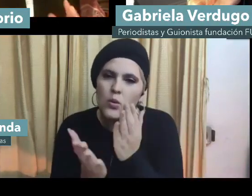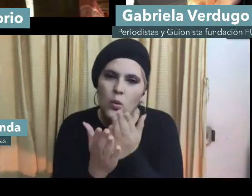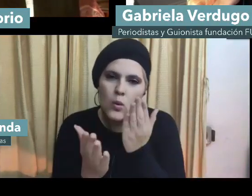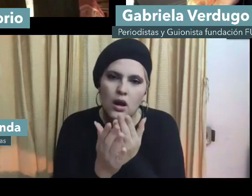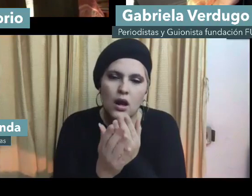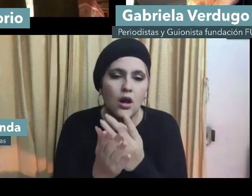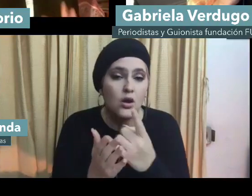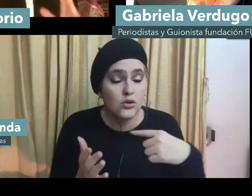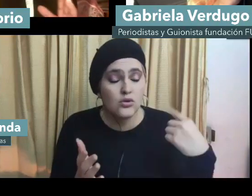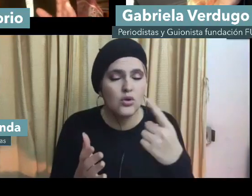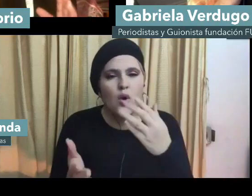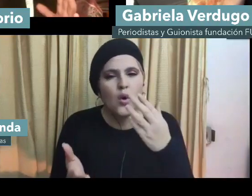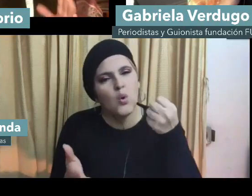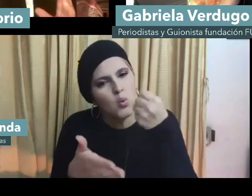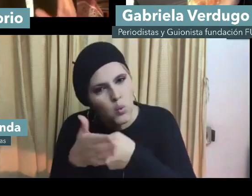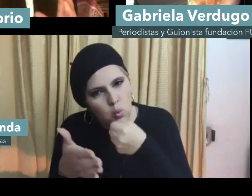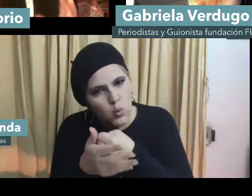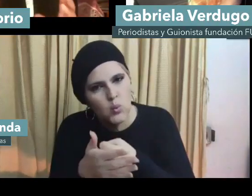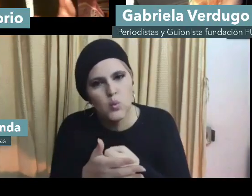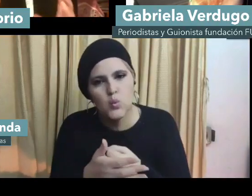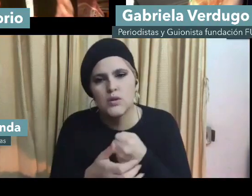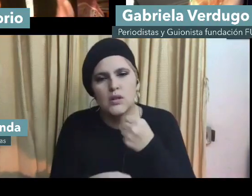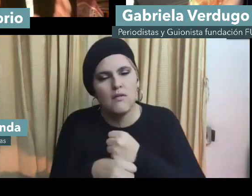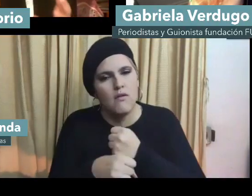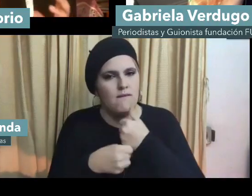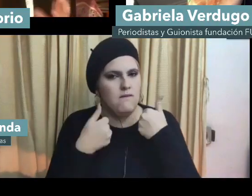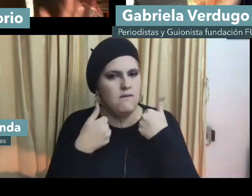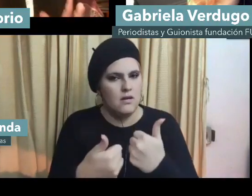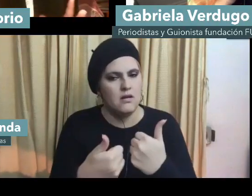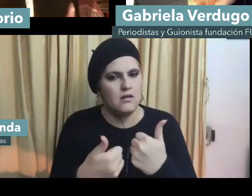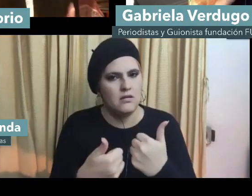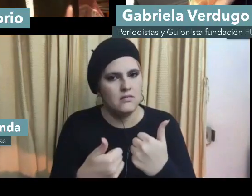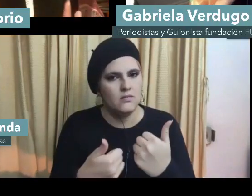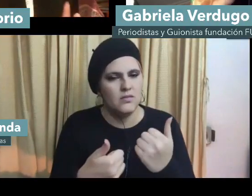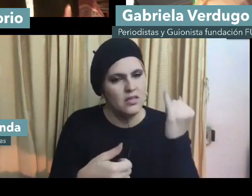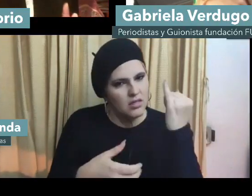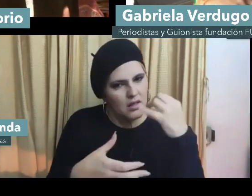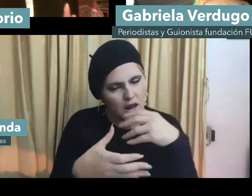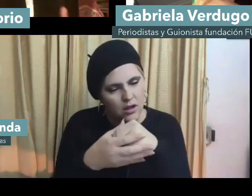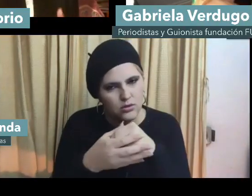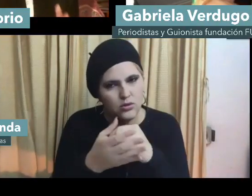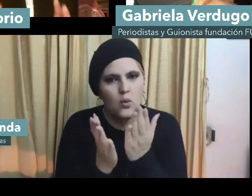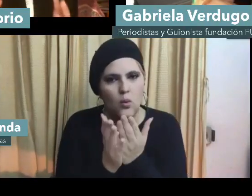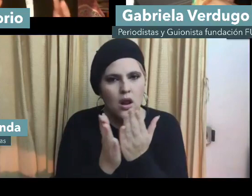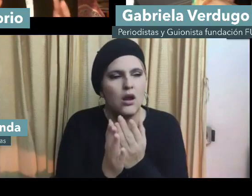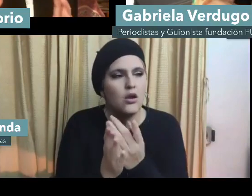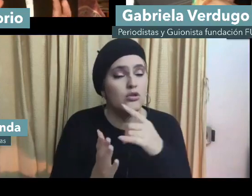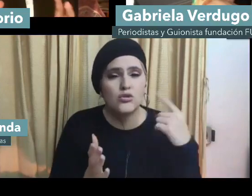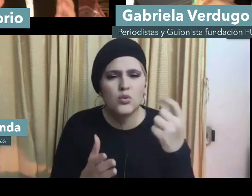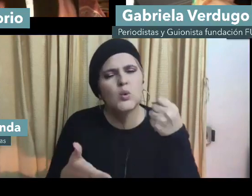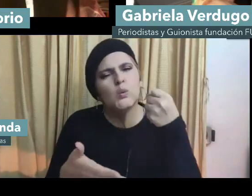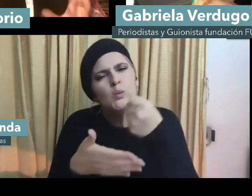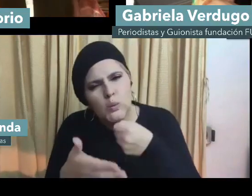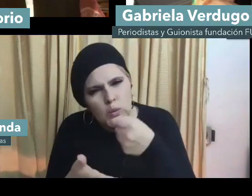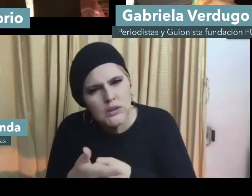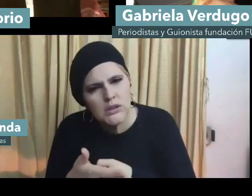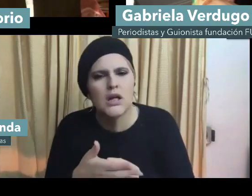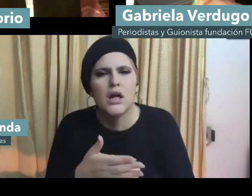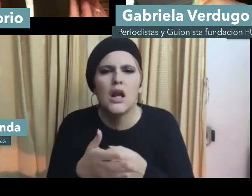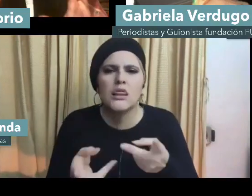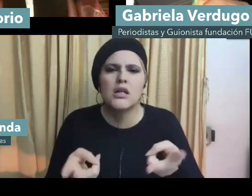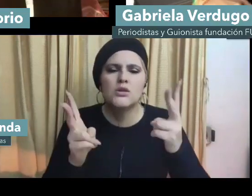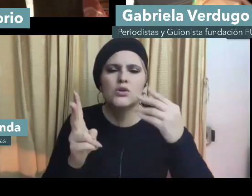funcione bien. Tenemos que nosotros luchar por los derechos de nuestros niños. Y la estimulación se